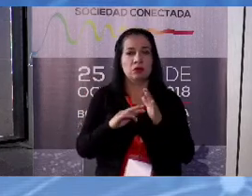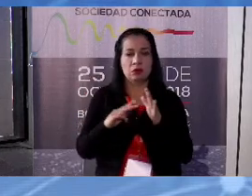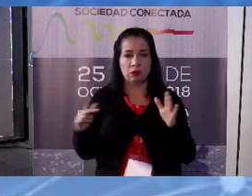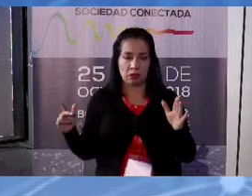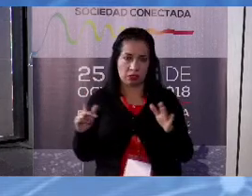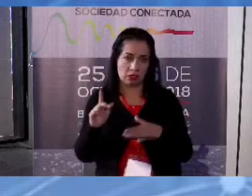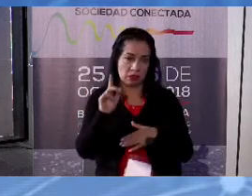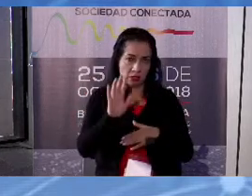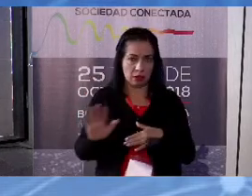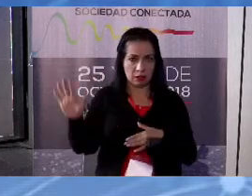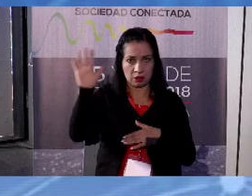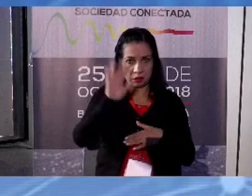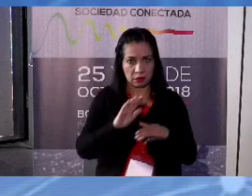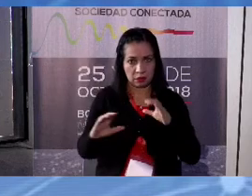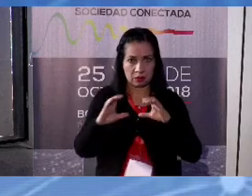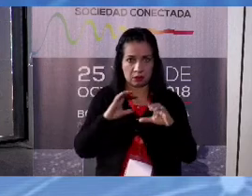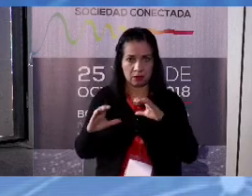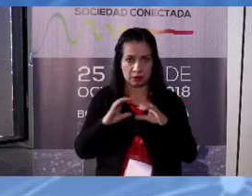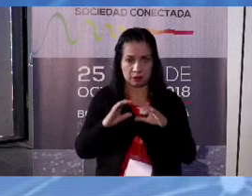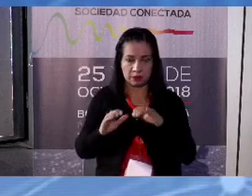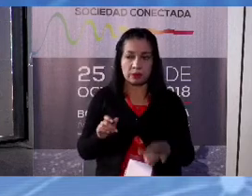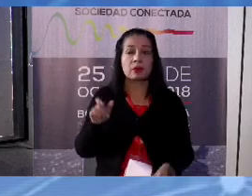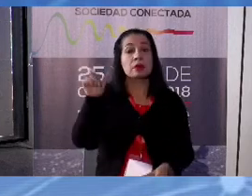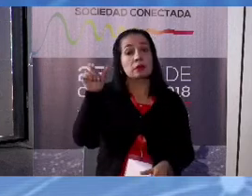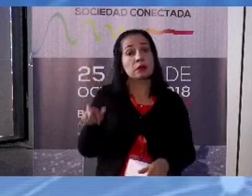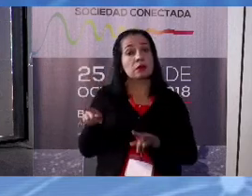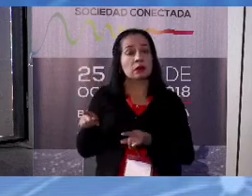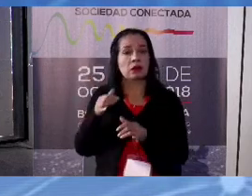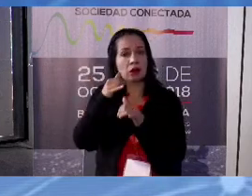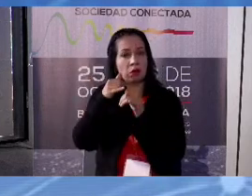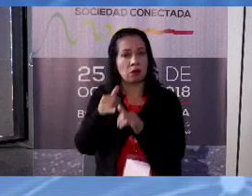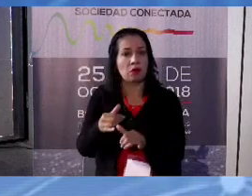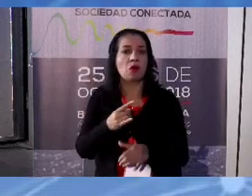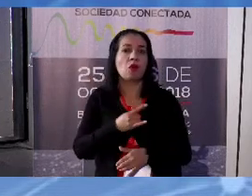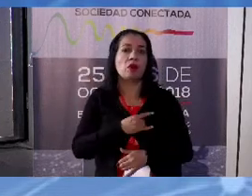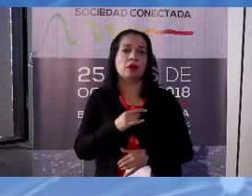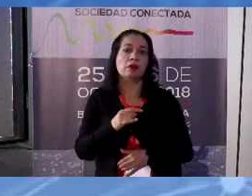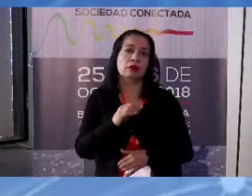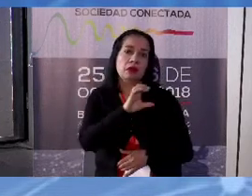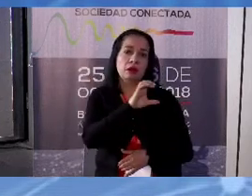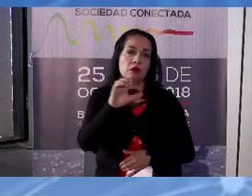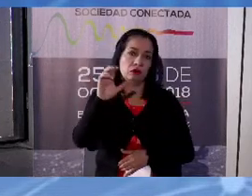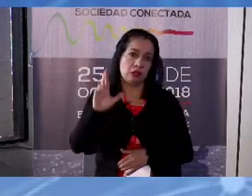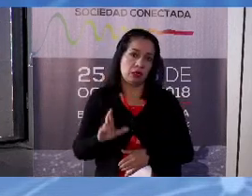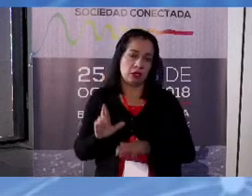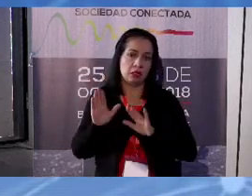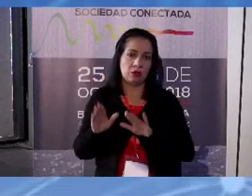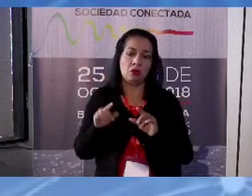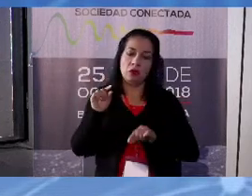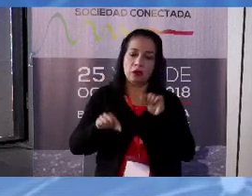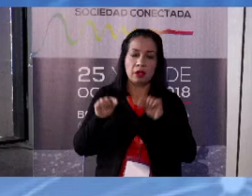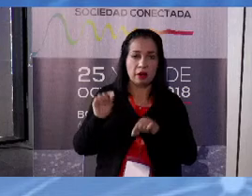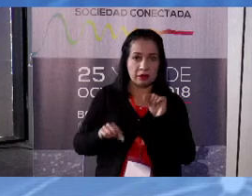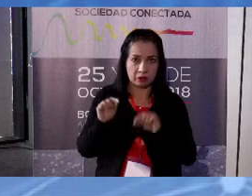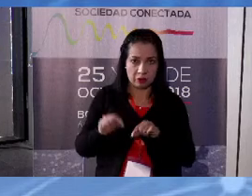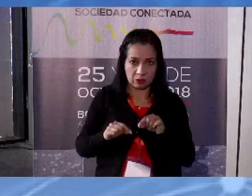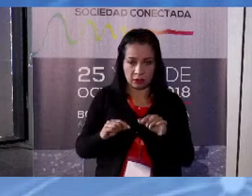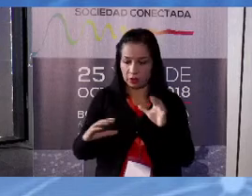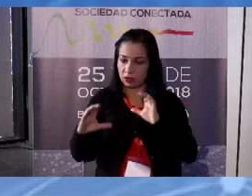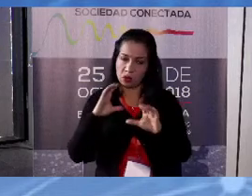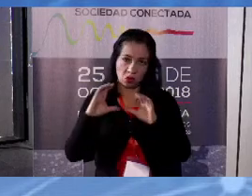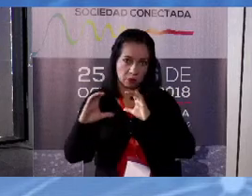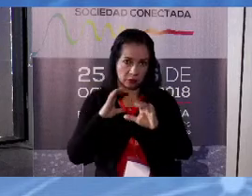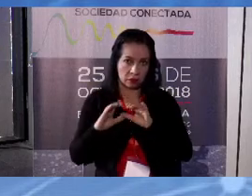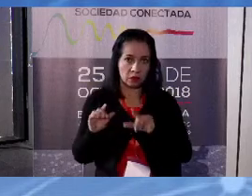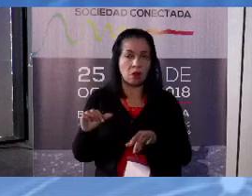telca el señor Ruiz es ingeniero de la Universidad de Costa Rica en electrónica y telecomunicaciones